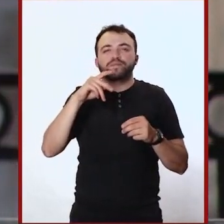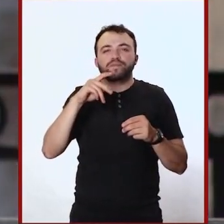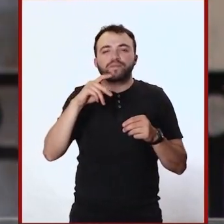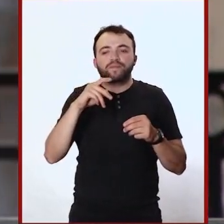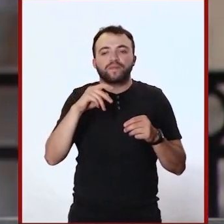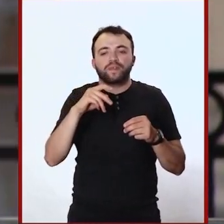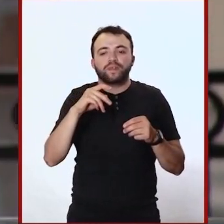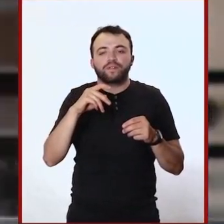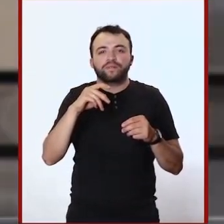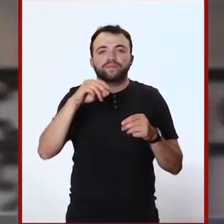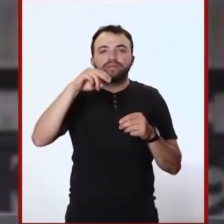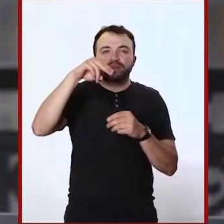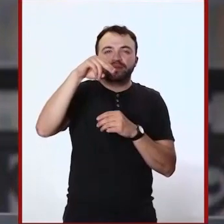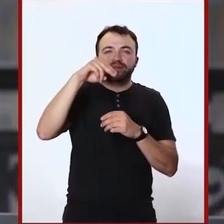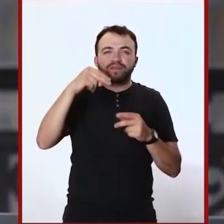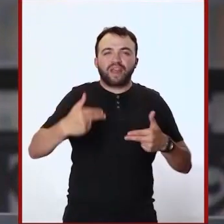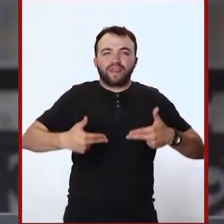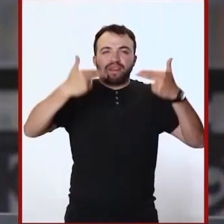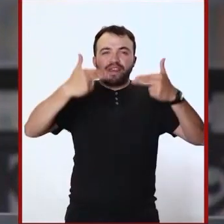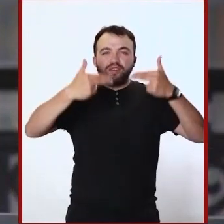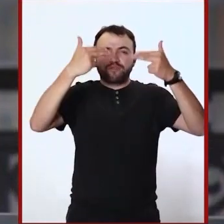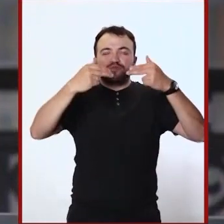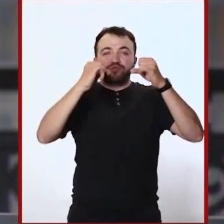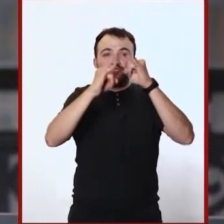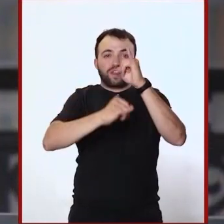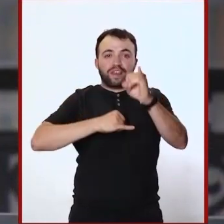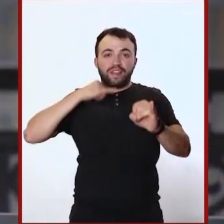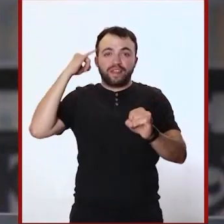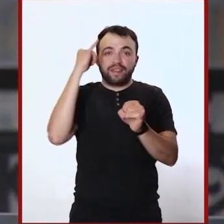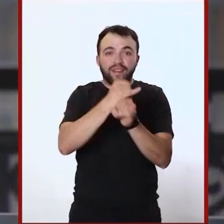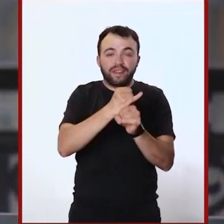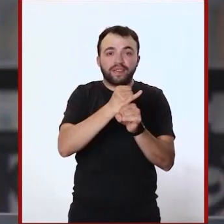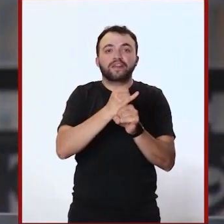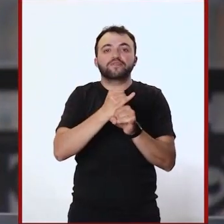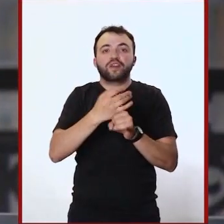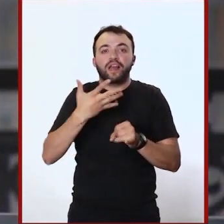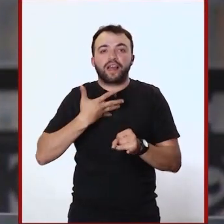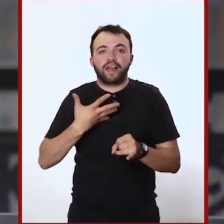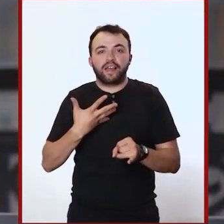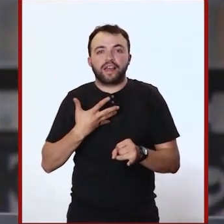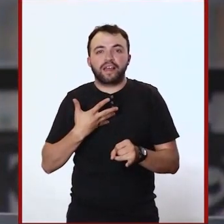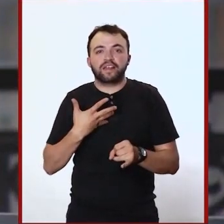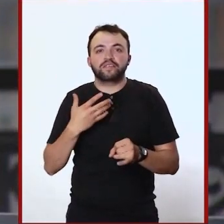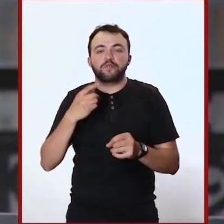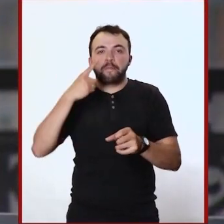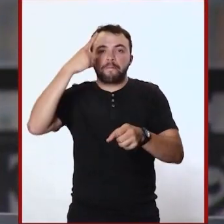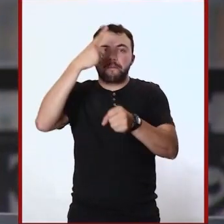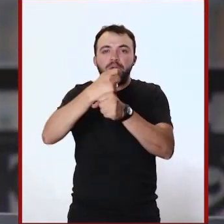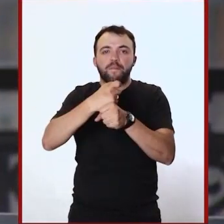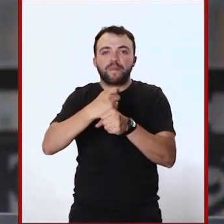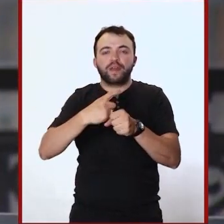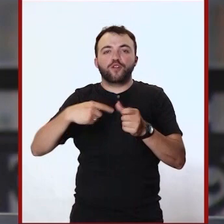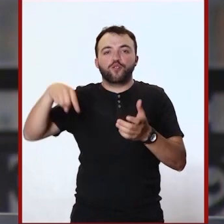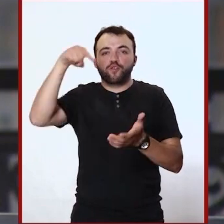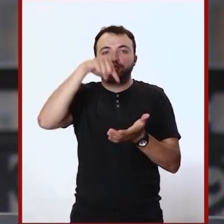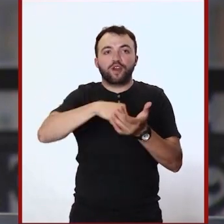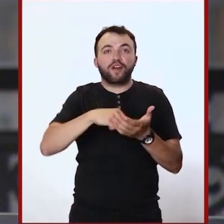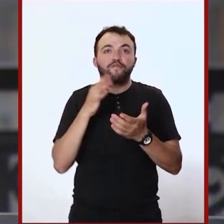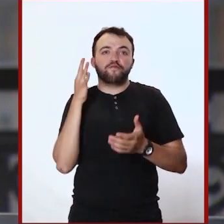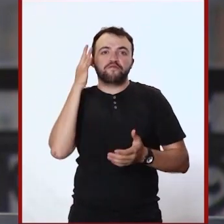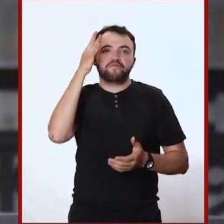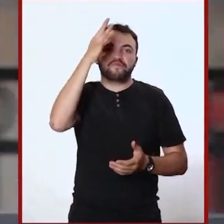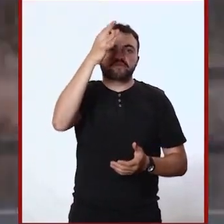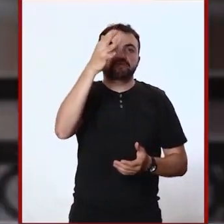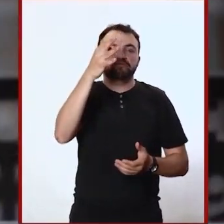primeros 3 puestos. Pero esto no significa que haya que dejar de lado la vocación, ni que otras profesiones no puedan ser igual